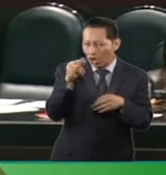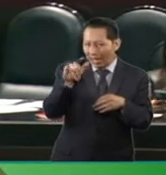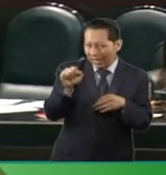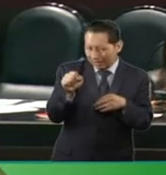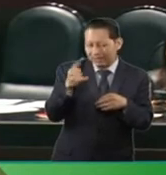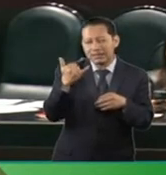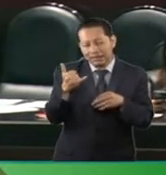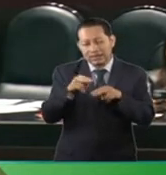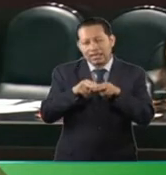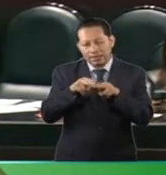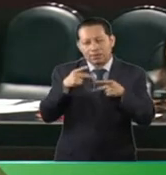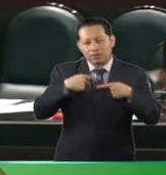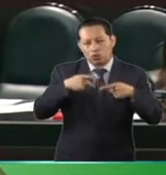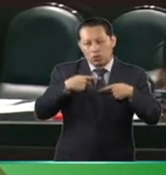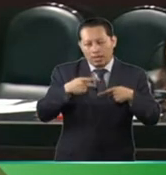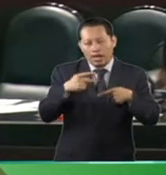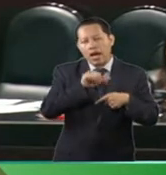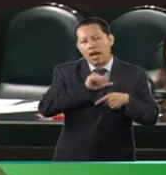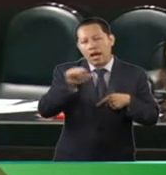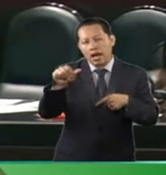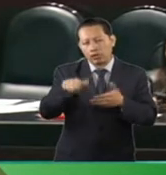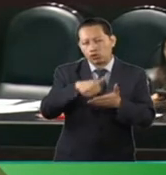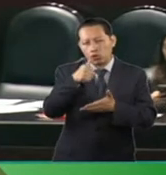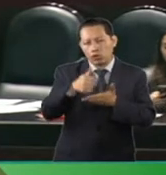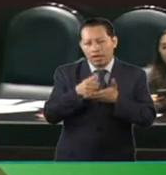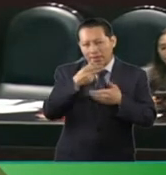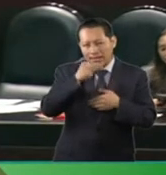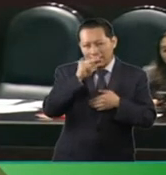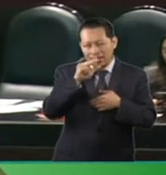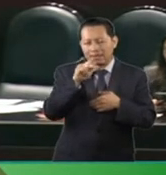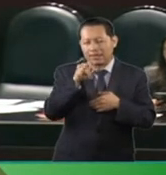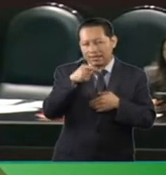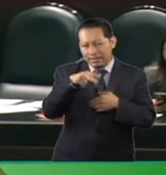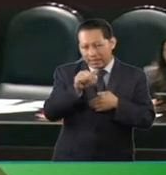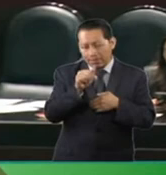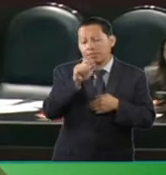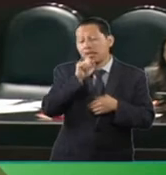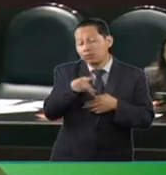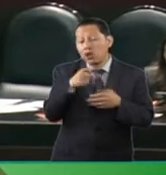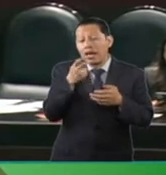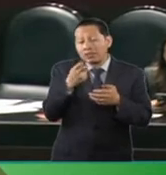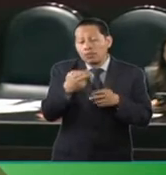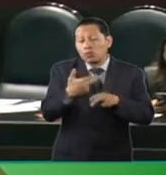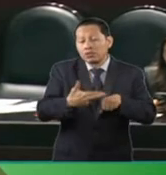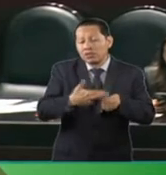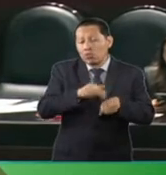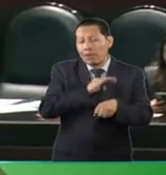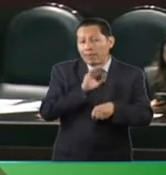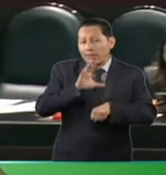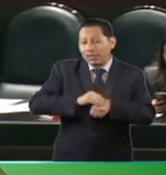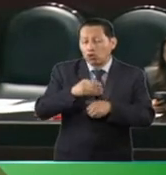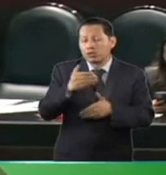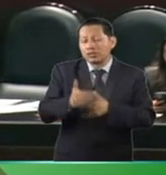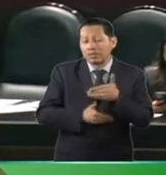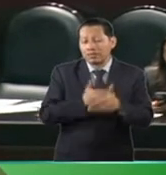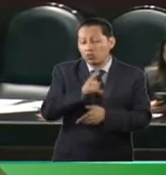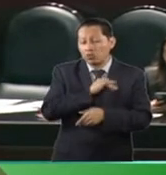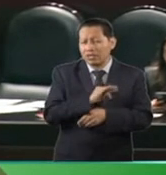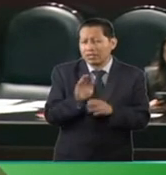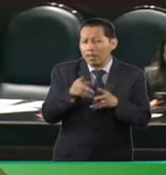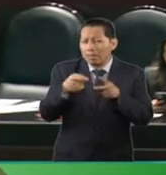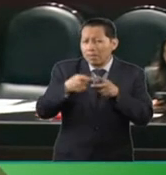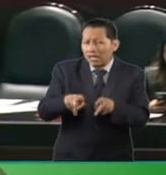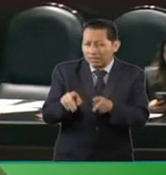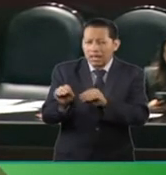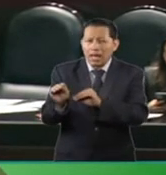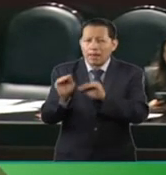pasajeros hacia la Ciudad de tequila este proceso también ha permitido que este servicio empiece ya su